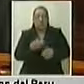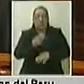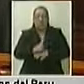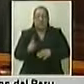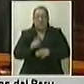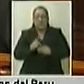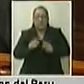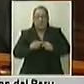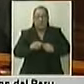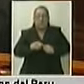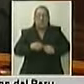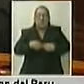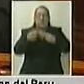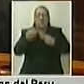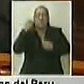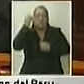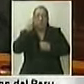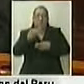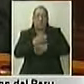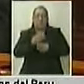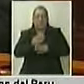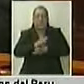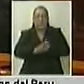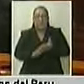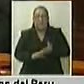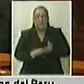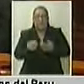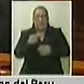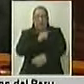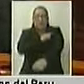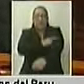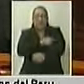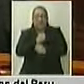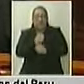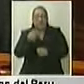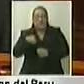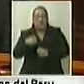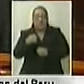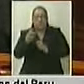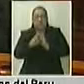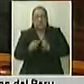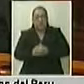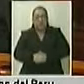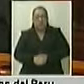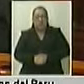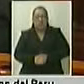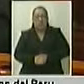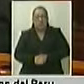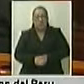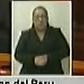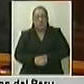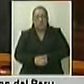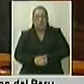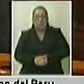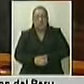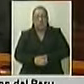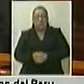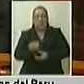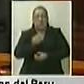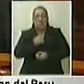aspectos, ha dado opiniones de manera gratuita, viene fortaleciendo a municipios, regiones, como ministerios cuando lo